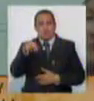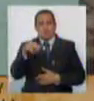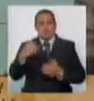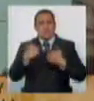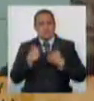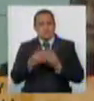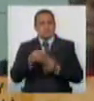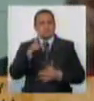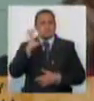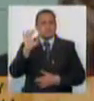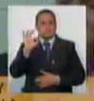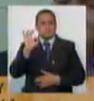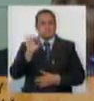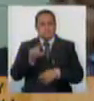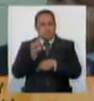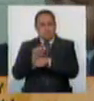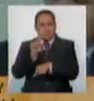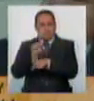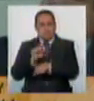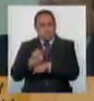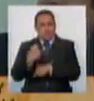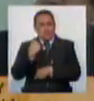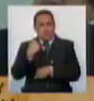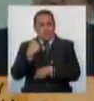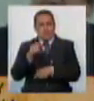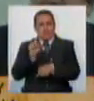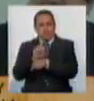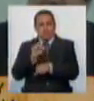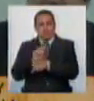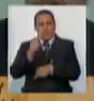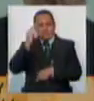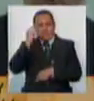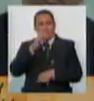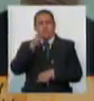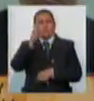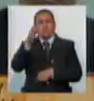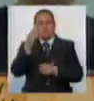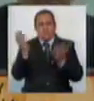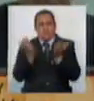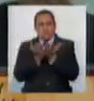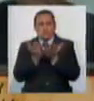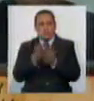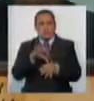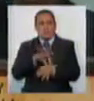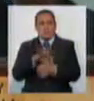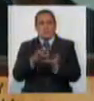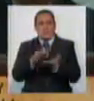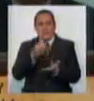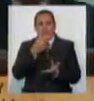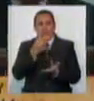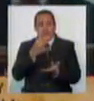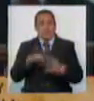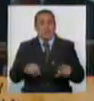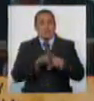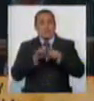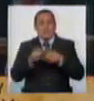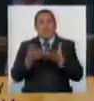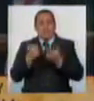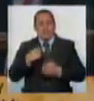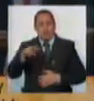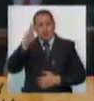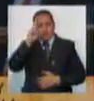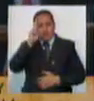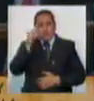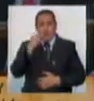excelente y exigente formación que le permitirá lograr su sueño de estudiar medicina. Estamos confiados que